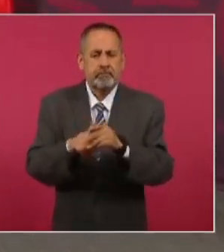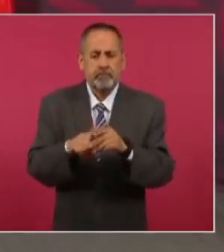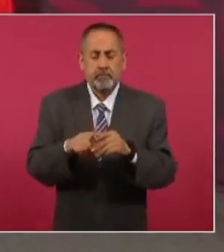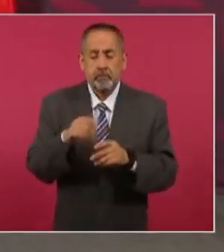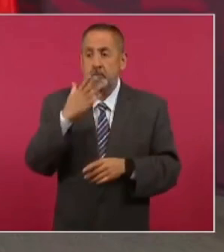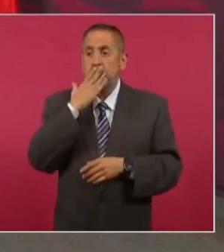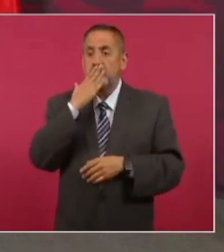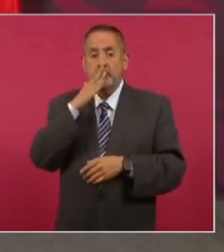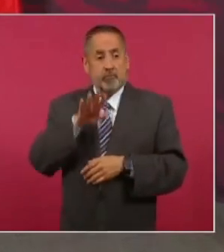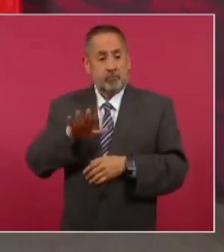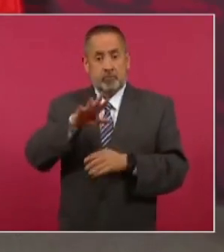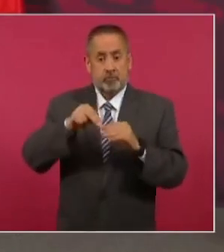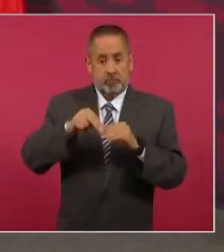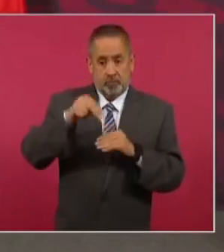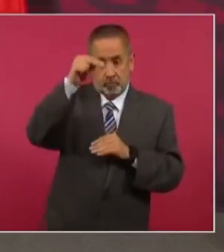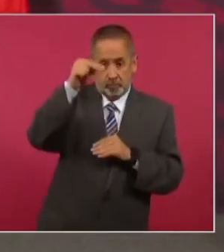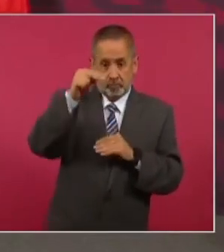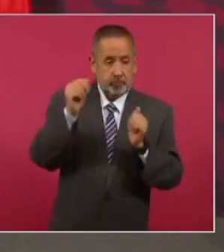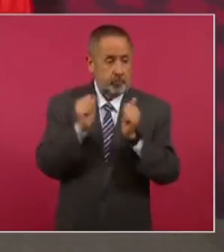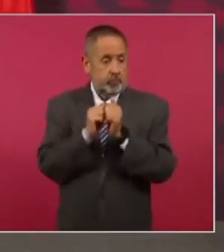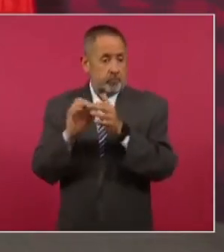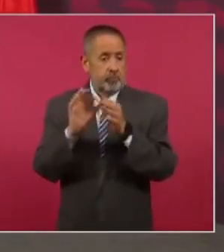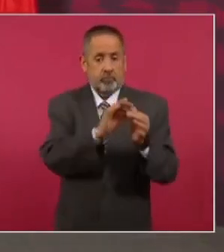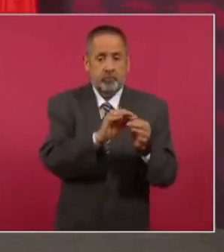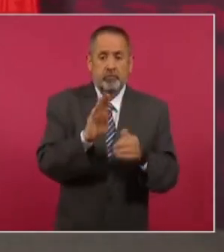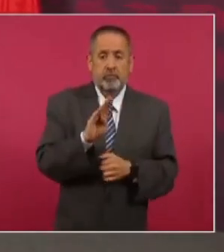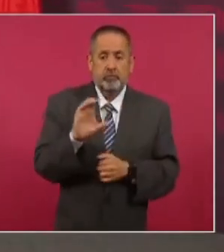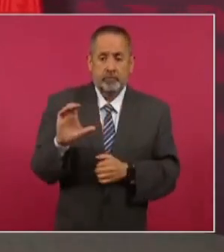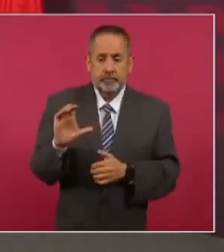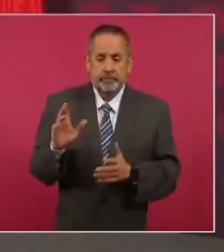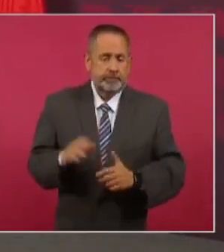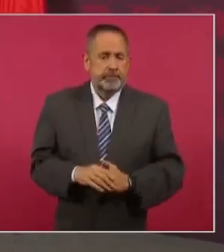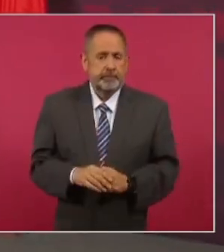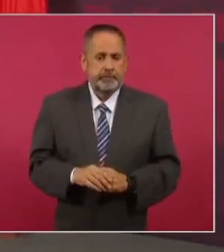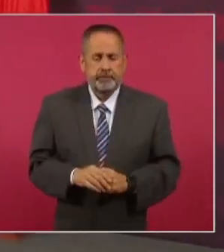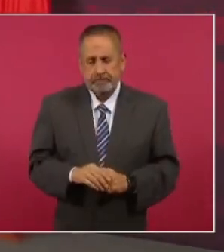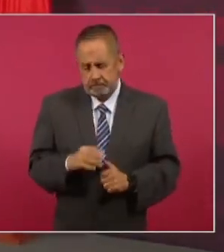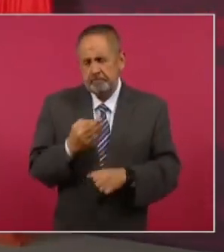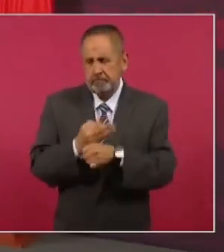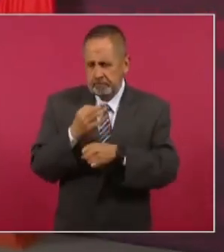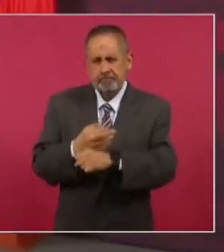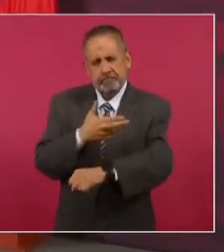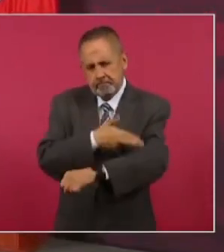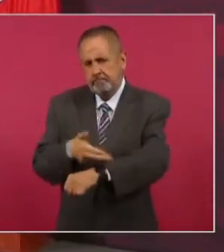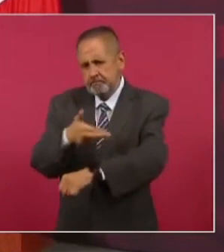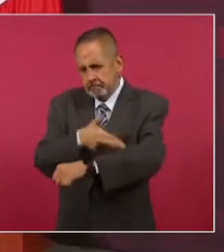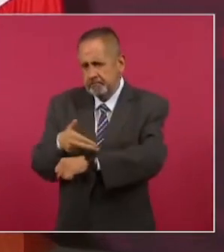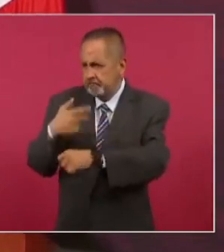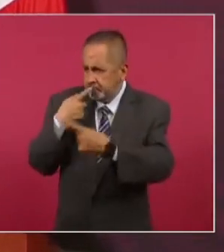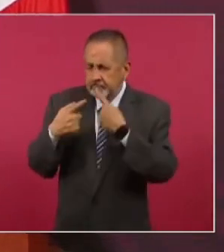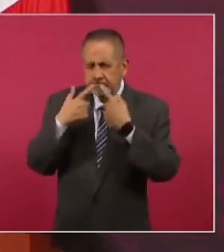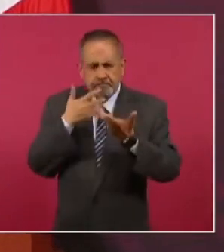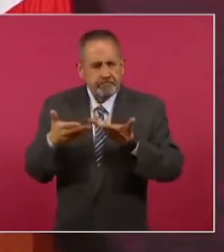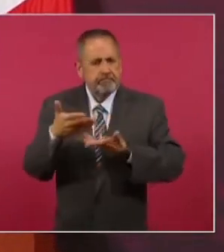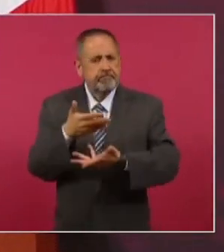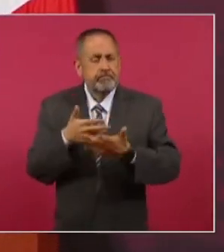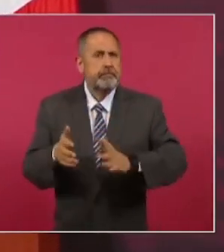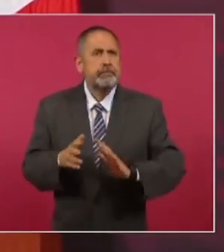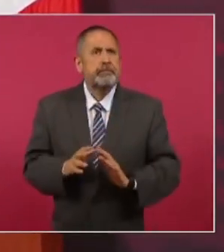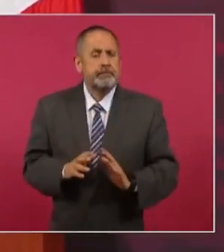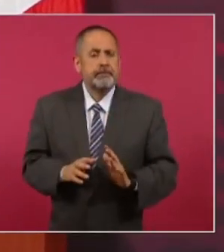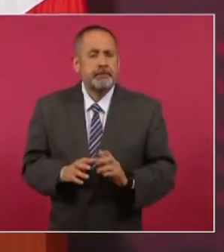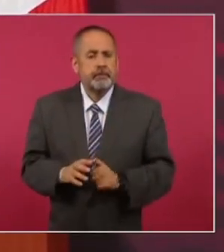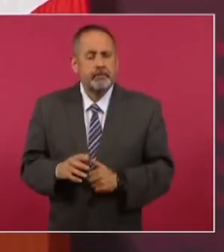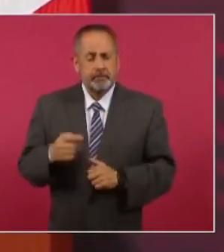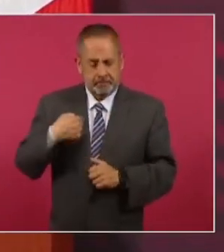sonora y Baja California estamos en eso nosotros vamos a